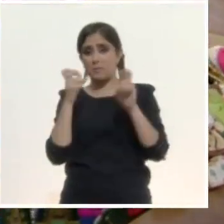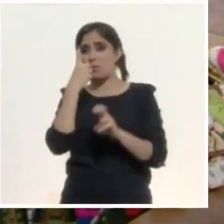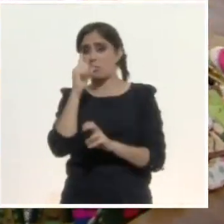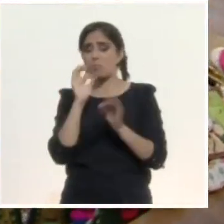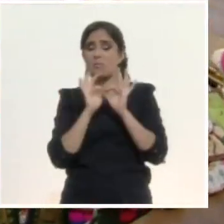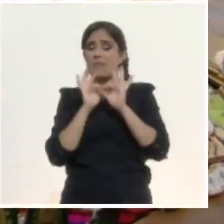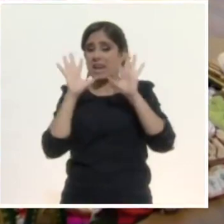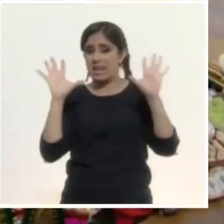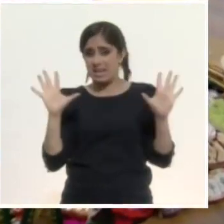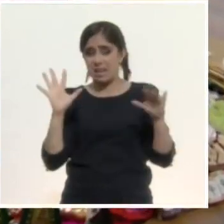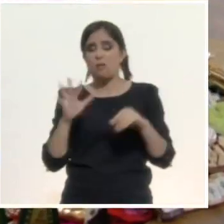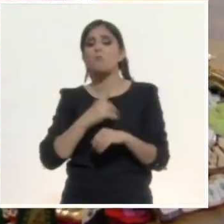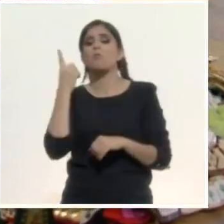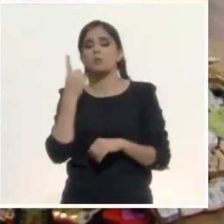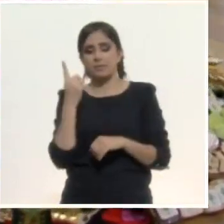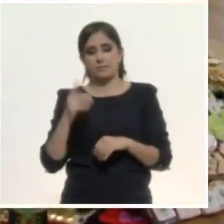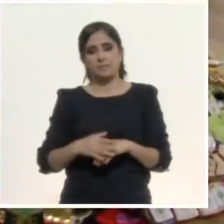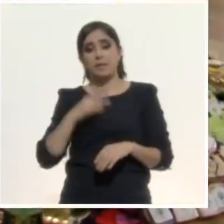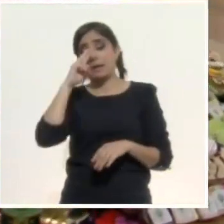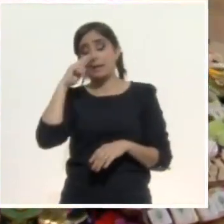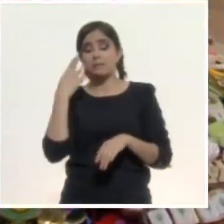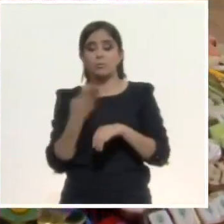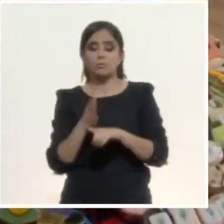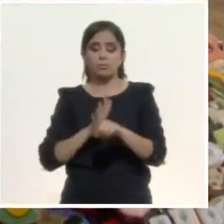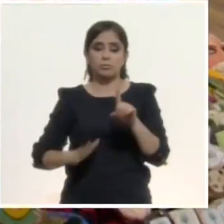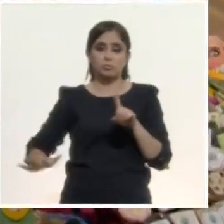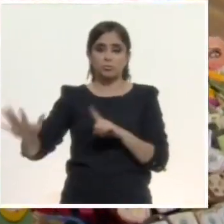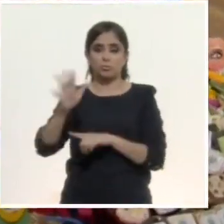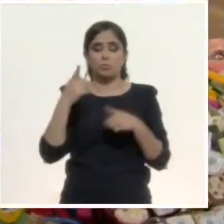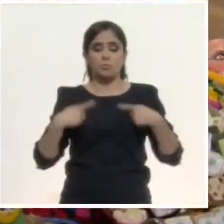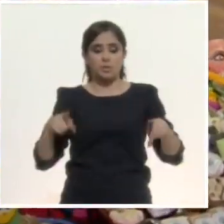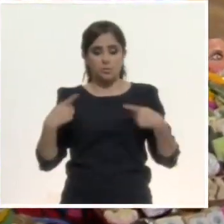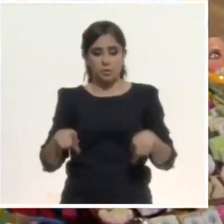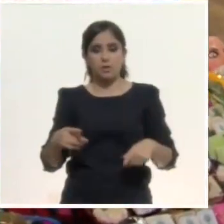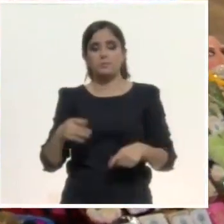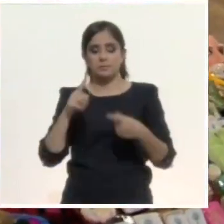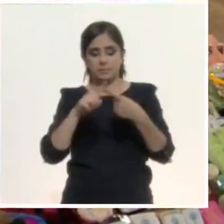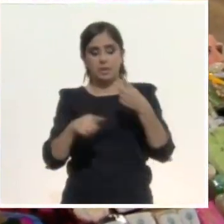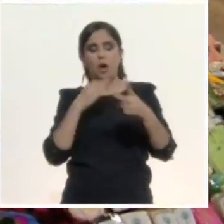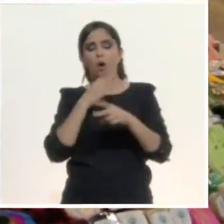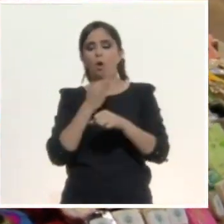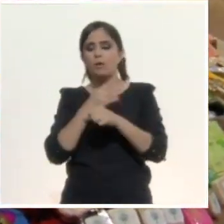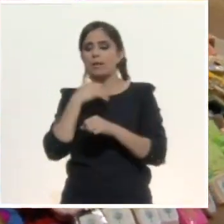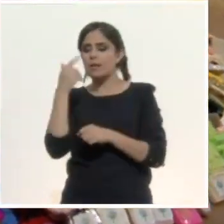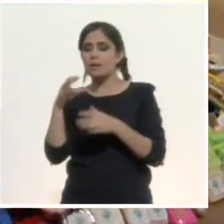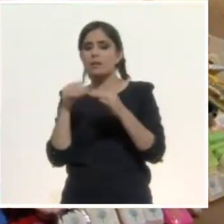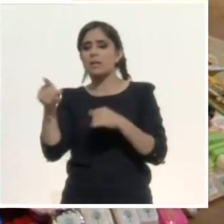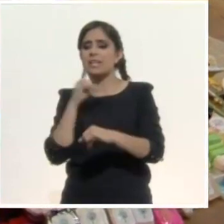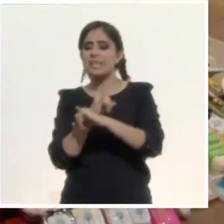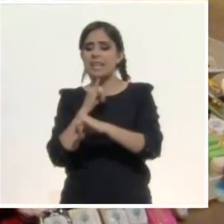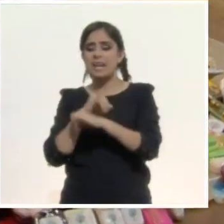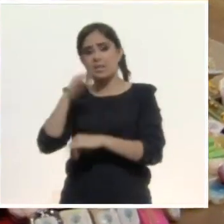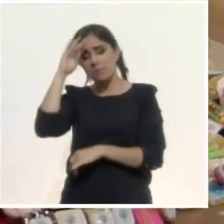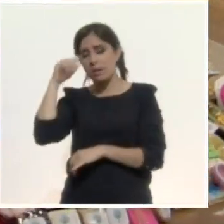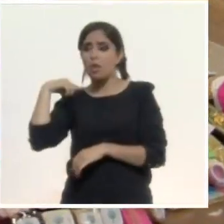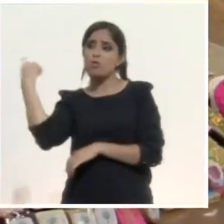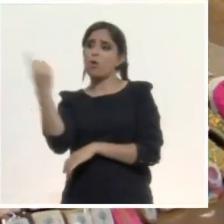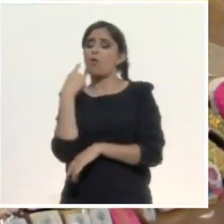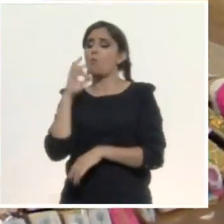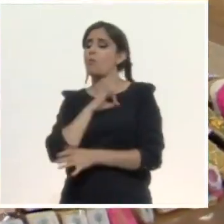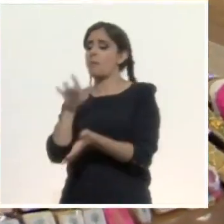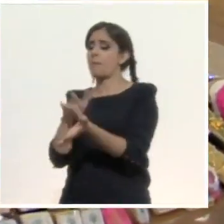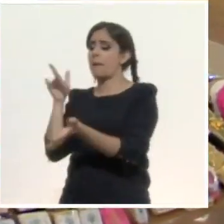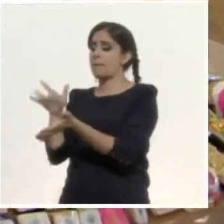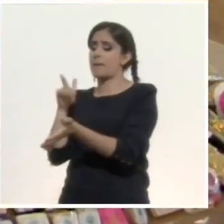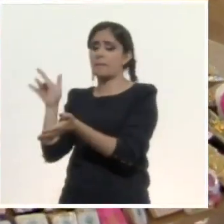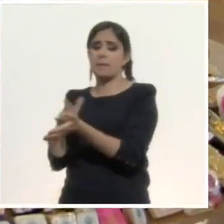voy a decir cuál es. La responsabilidad social. Pero también ahorita quiero abordar el punto donde tú dices, si ya está en internet, es de todos. Hay